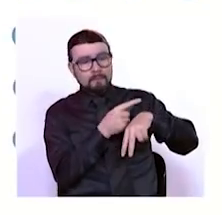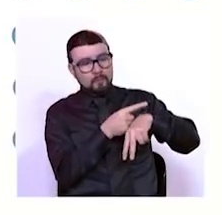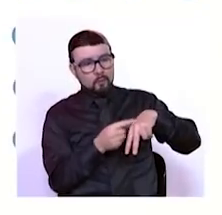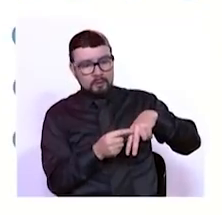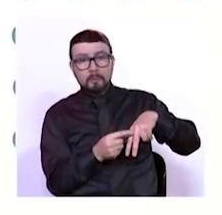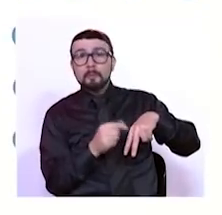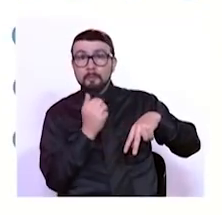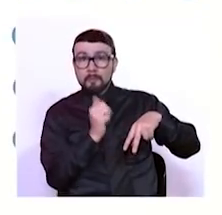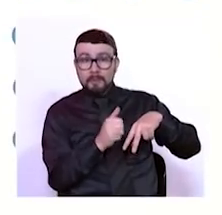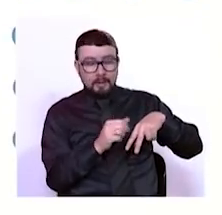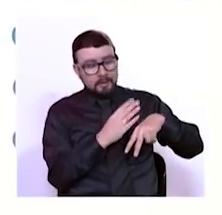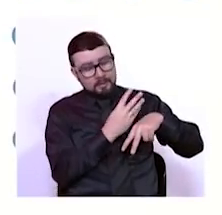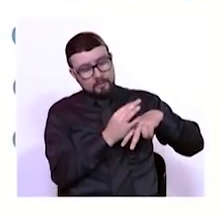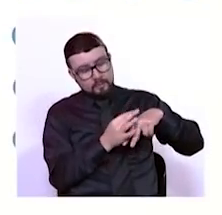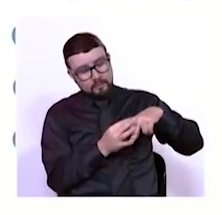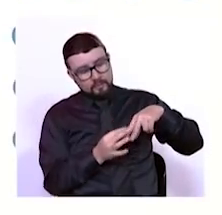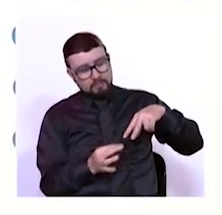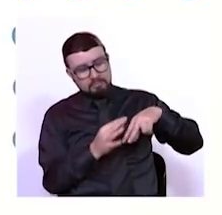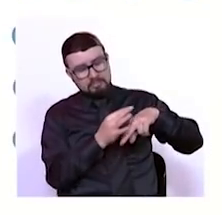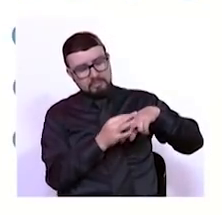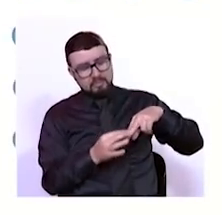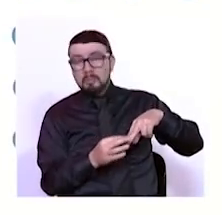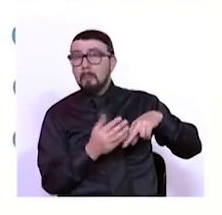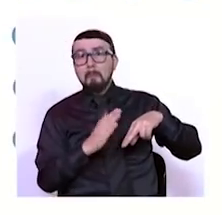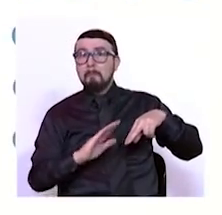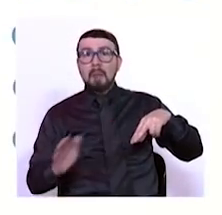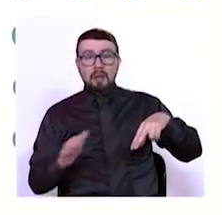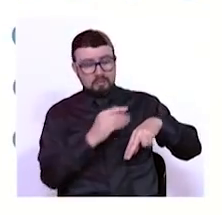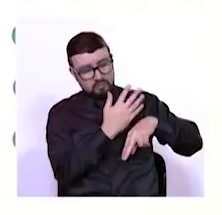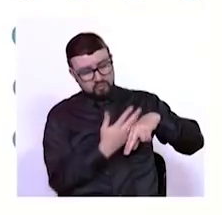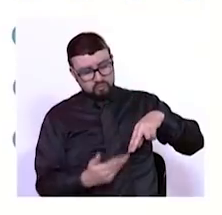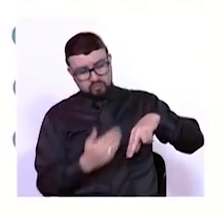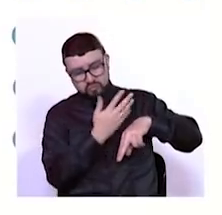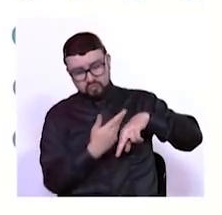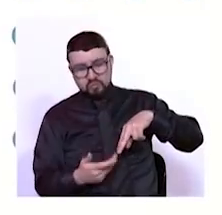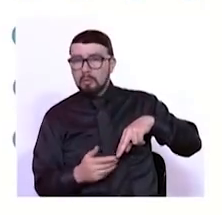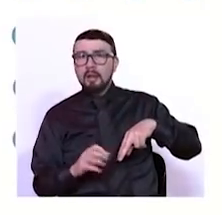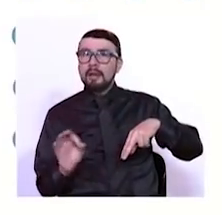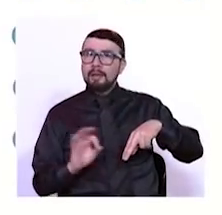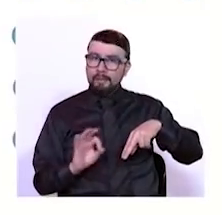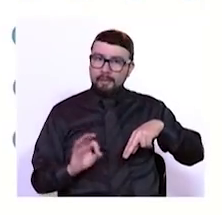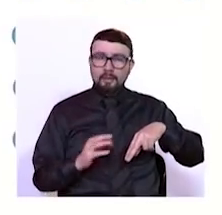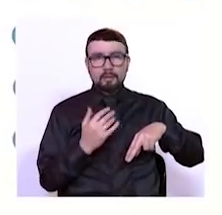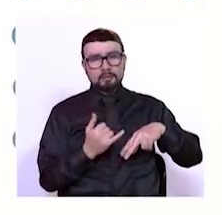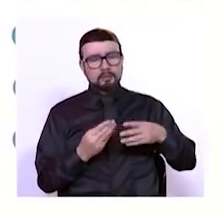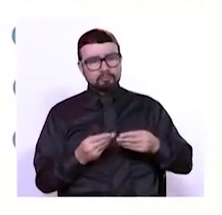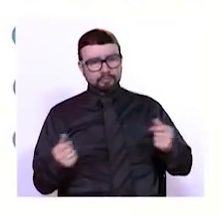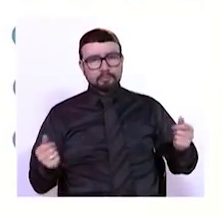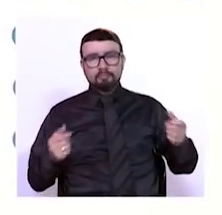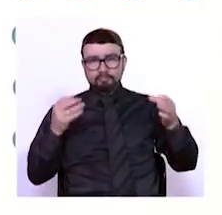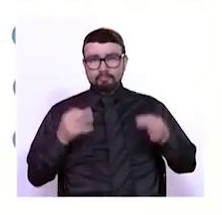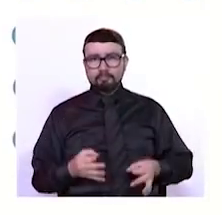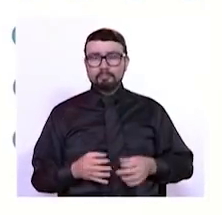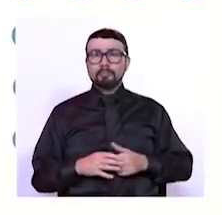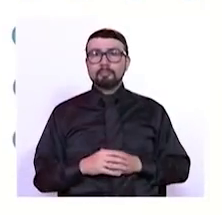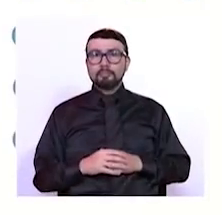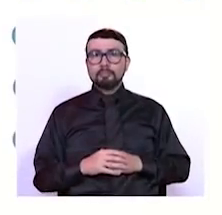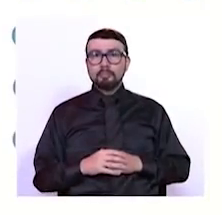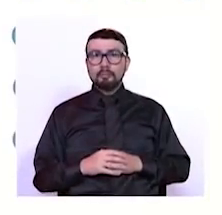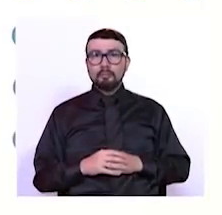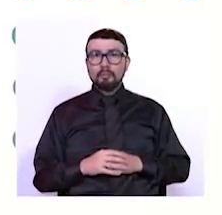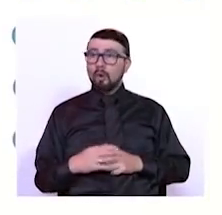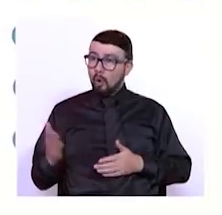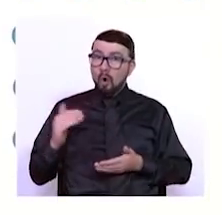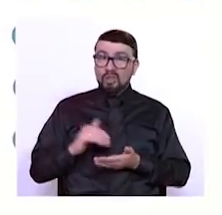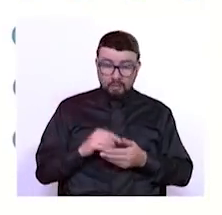una fibrina que es lo que hace que la vena se cicatrice y desaparezca definitivamente. No